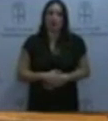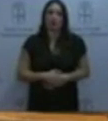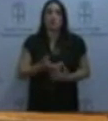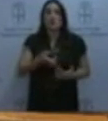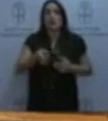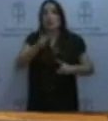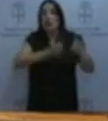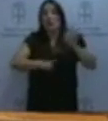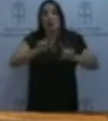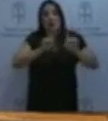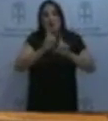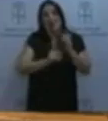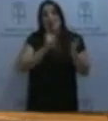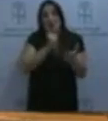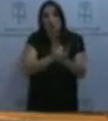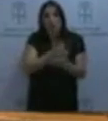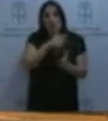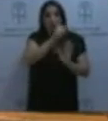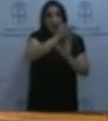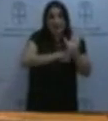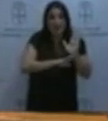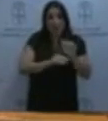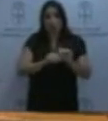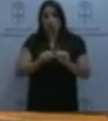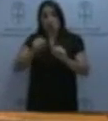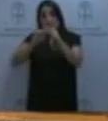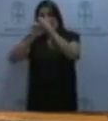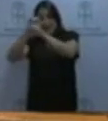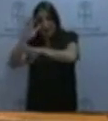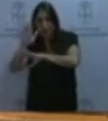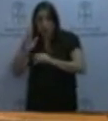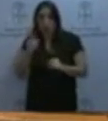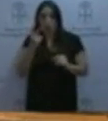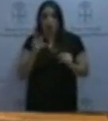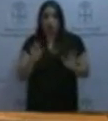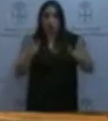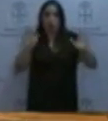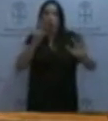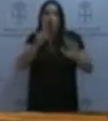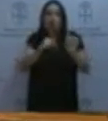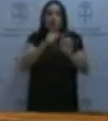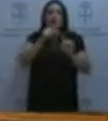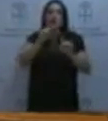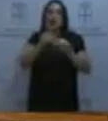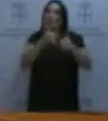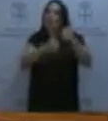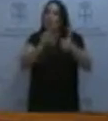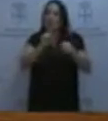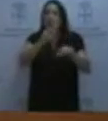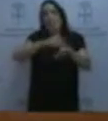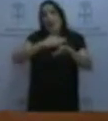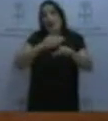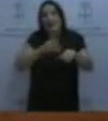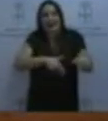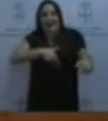problema derivado una vez más, y es que estos 2 listados no deberían crearse solo para las oposiciones, sino para todo el conjunto de plazas,